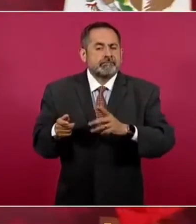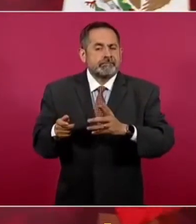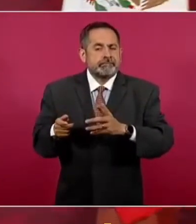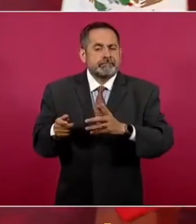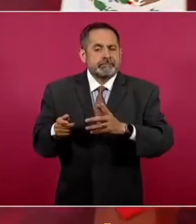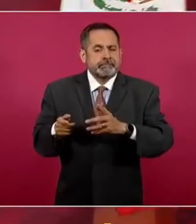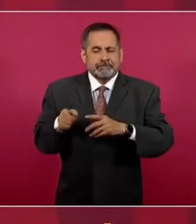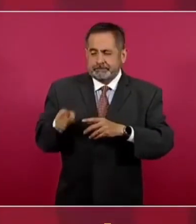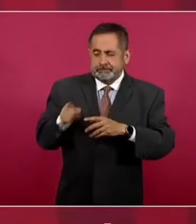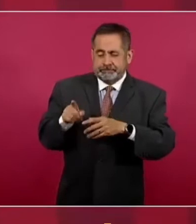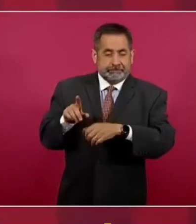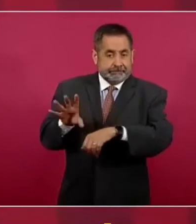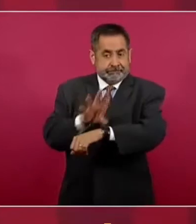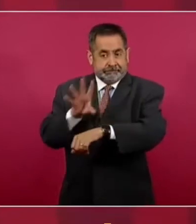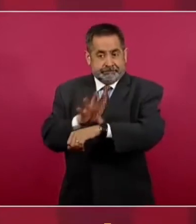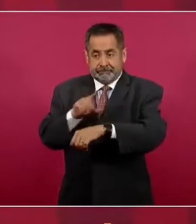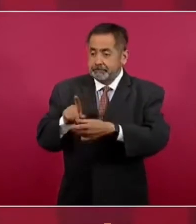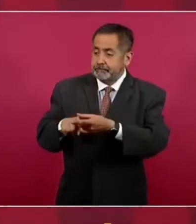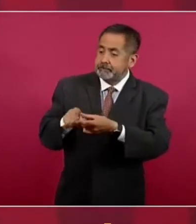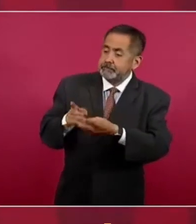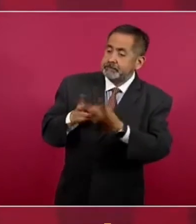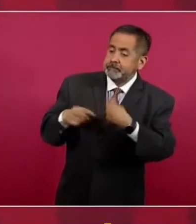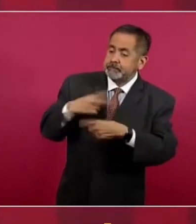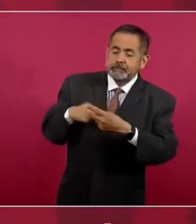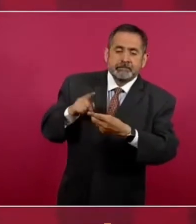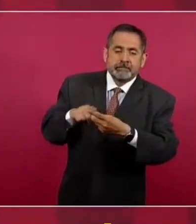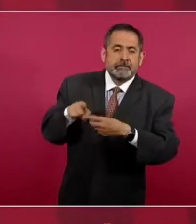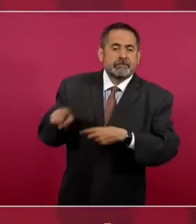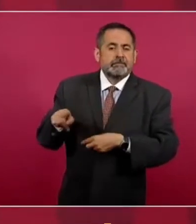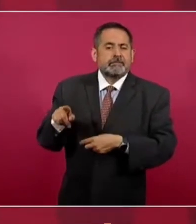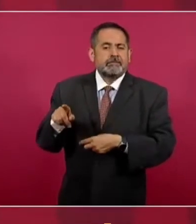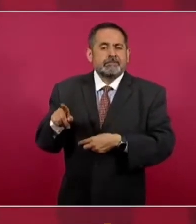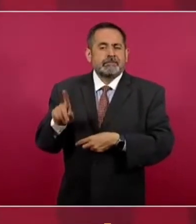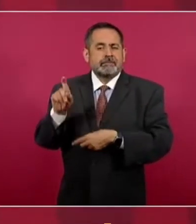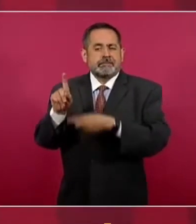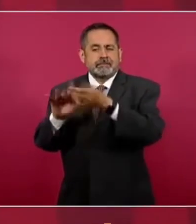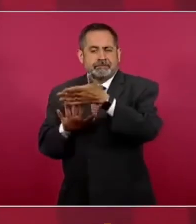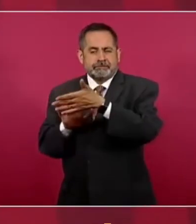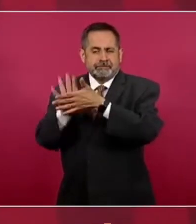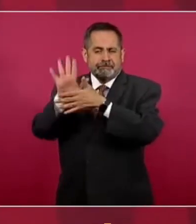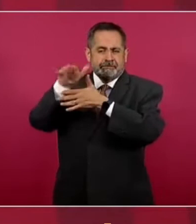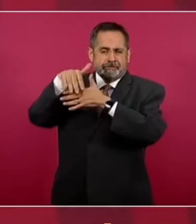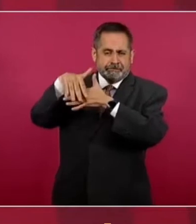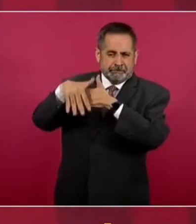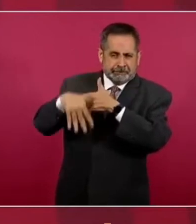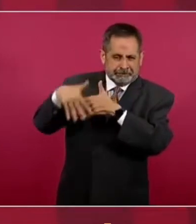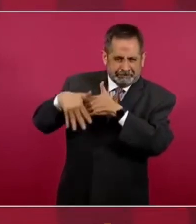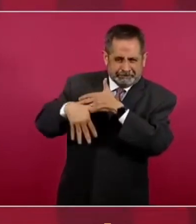lo que se produce de energía con agua en las hidroeléctricas,